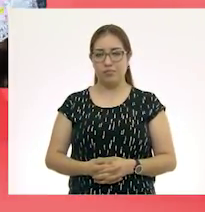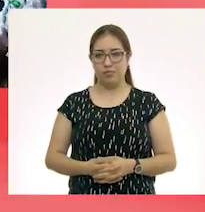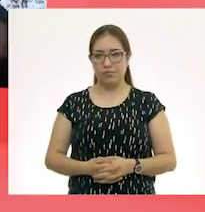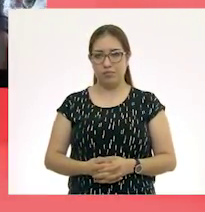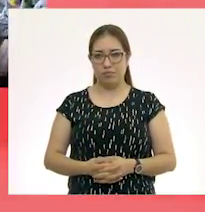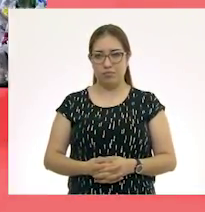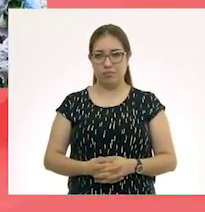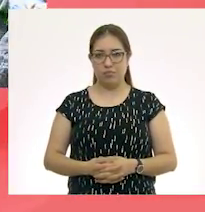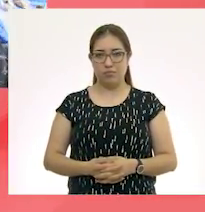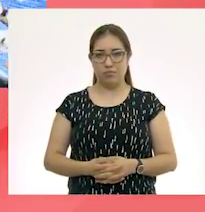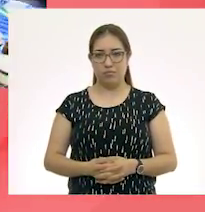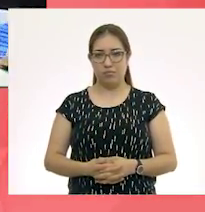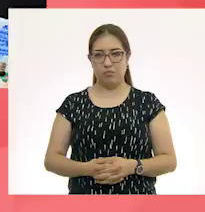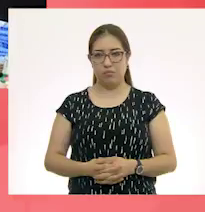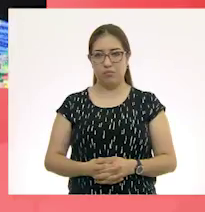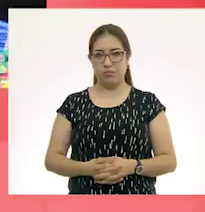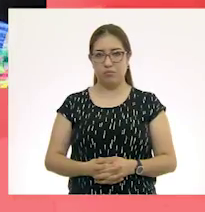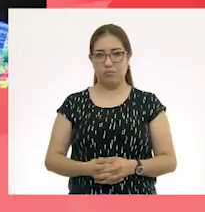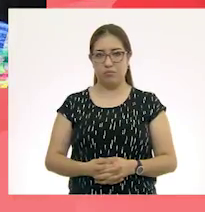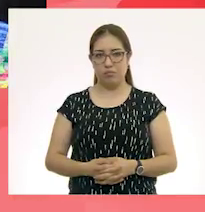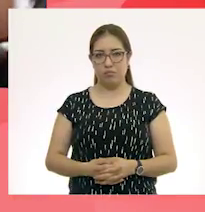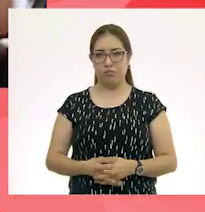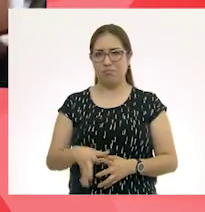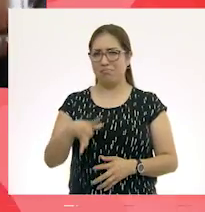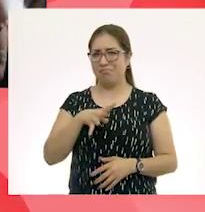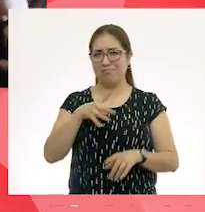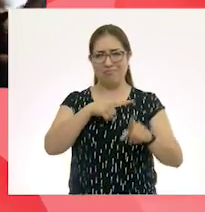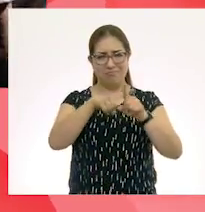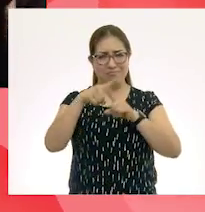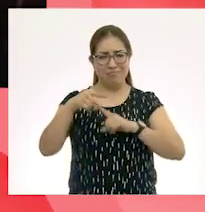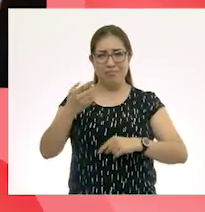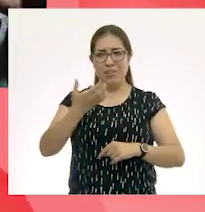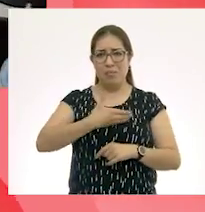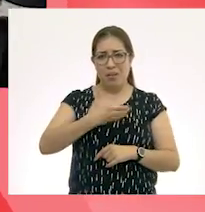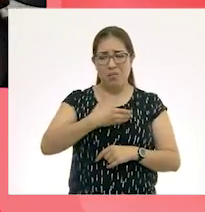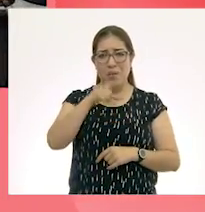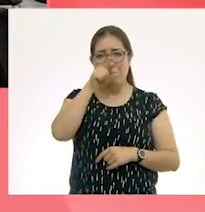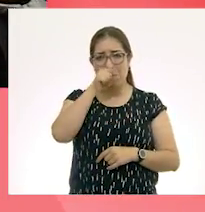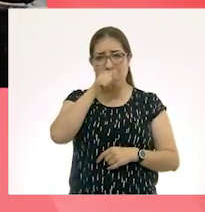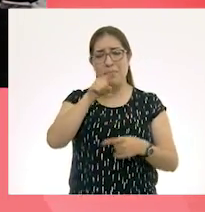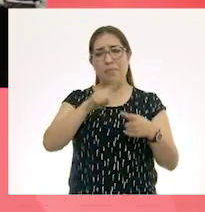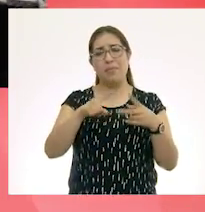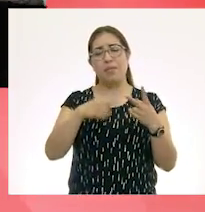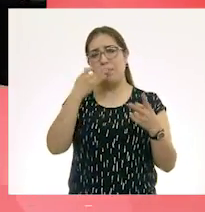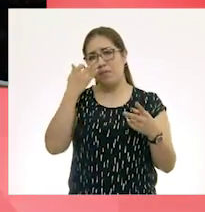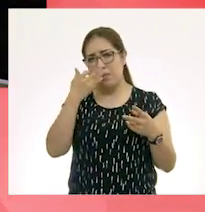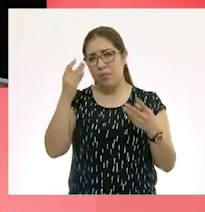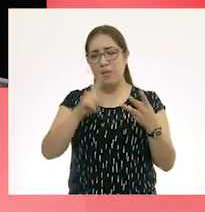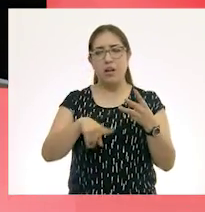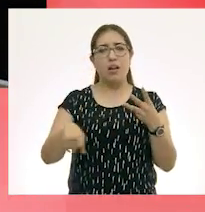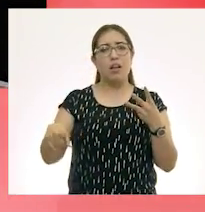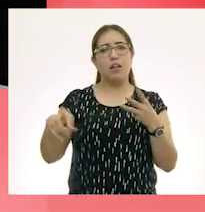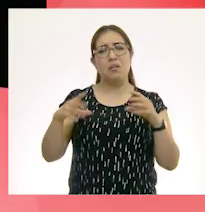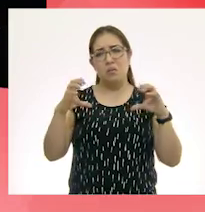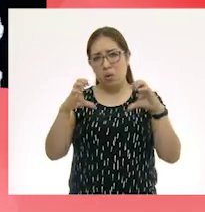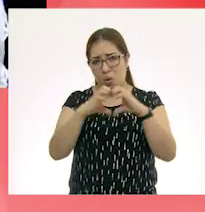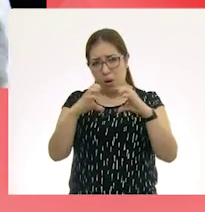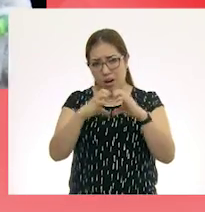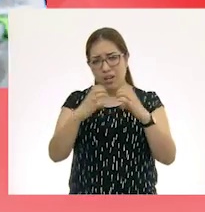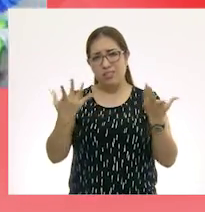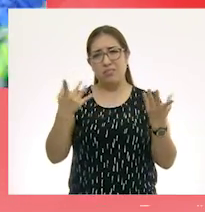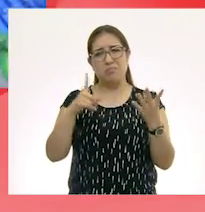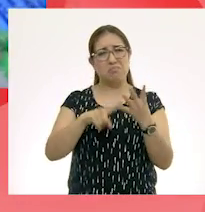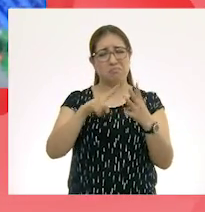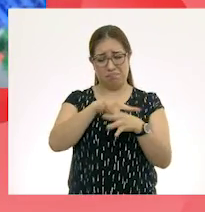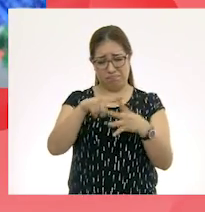Ahí está bien, muy bien. Tiene desde palomitas, flores, Corazones. corazones, herraduras.